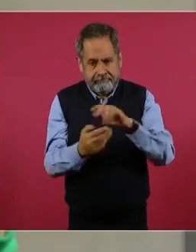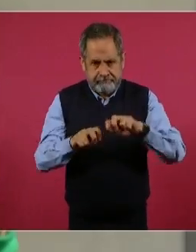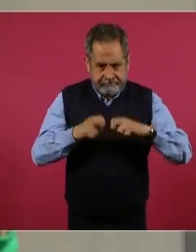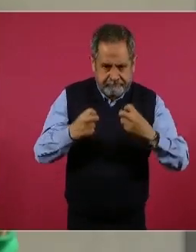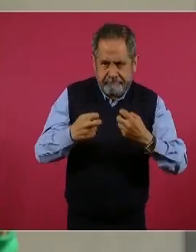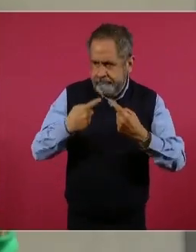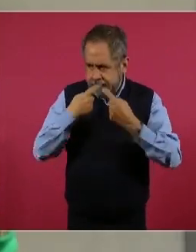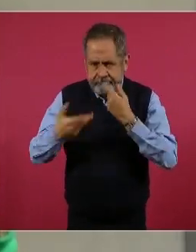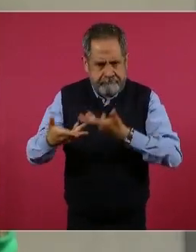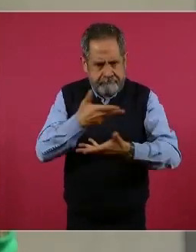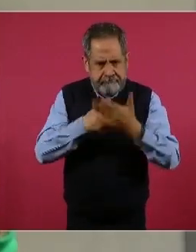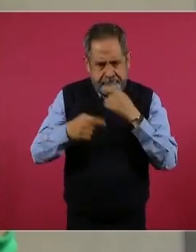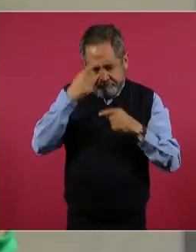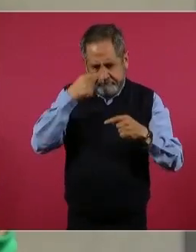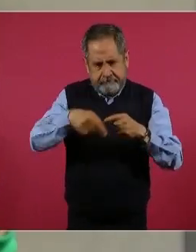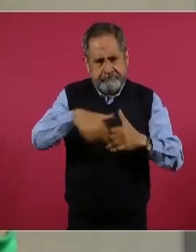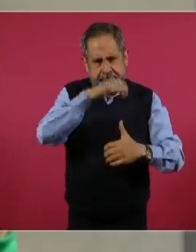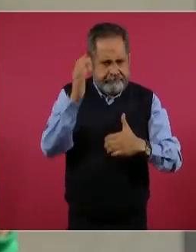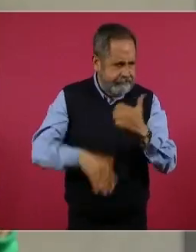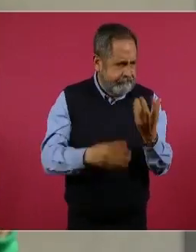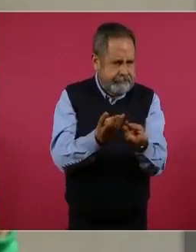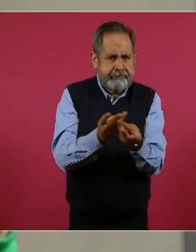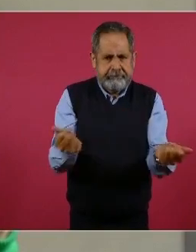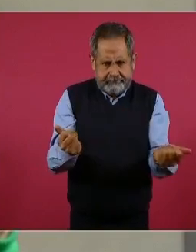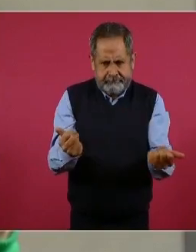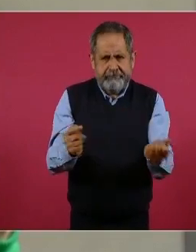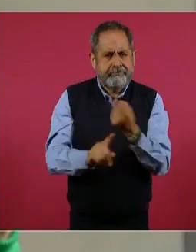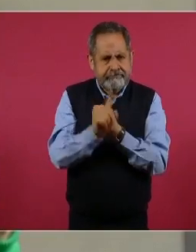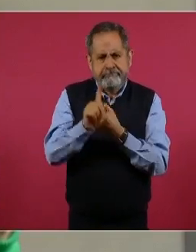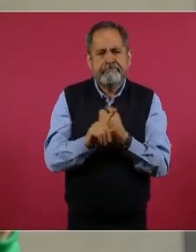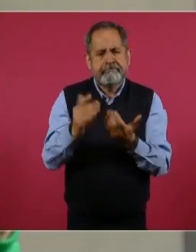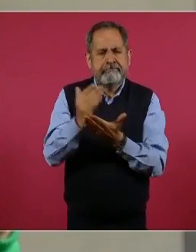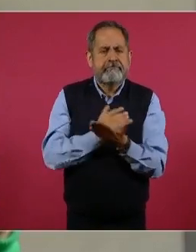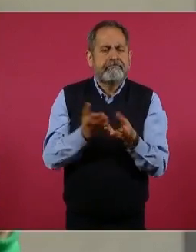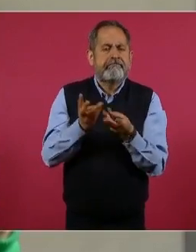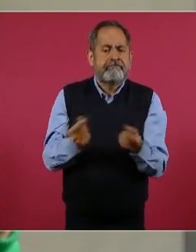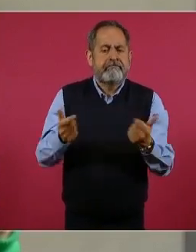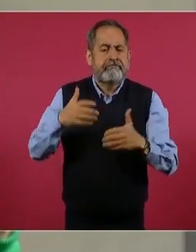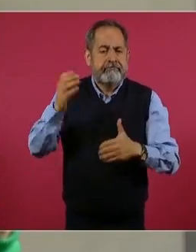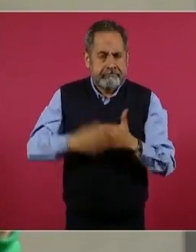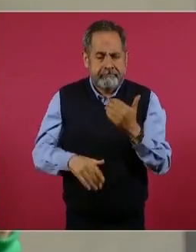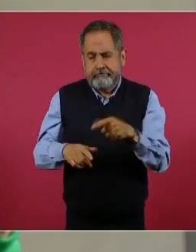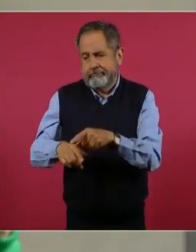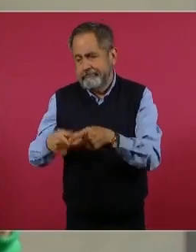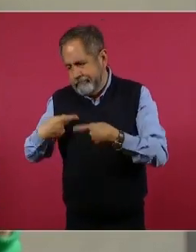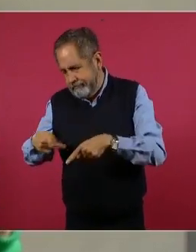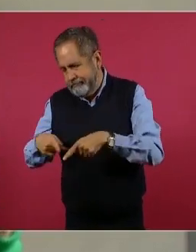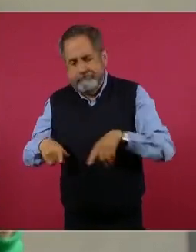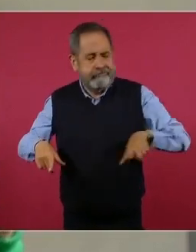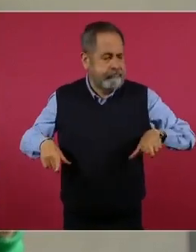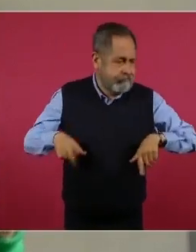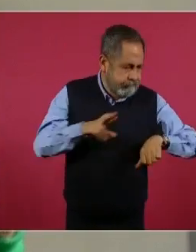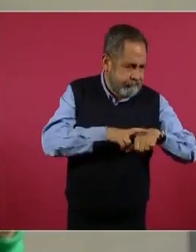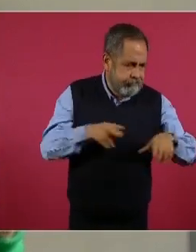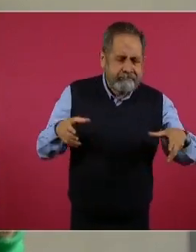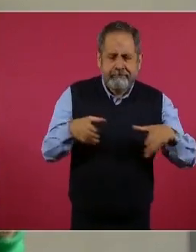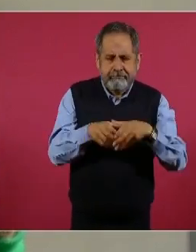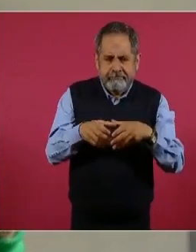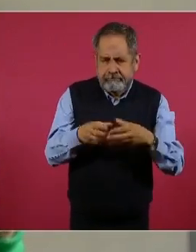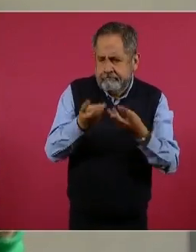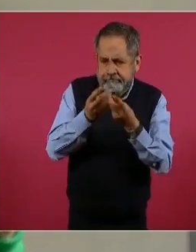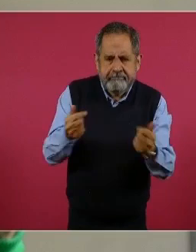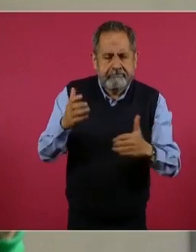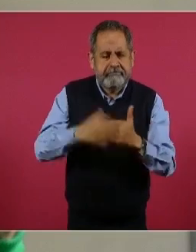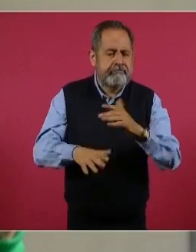para concluir con el conflicto entre los trabajadores y el gobernador. Aquí, pues, algunos